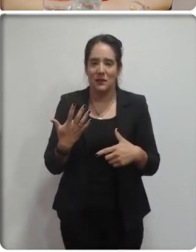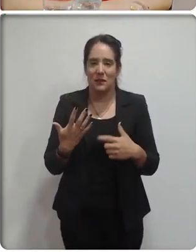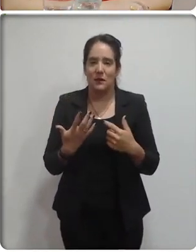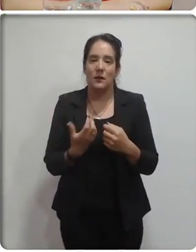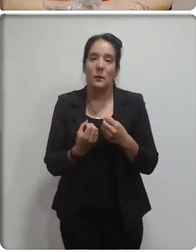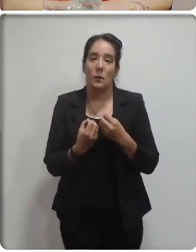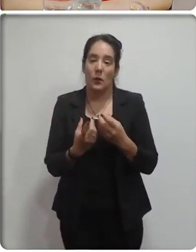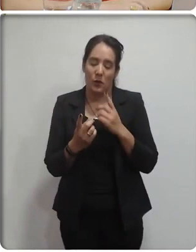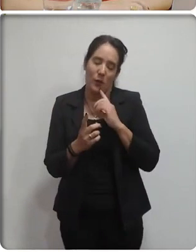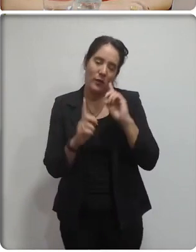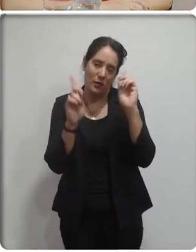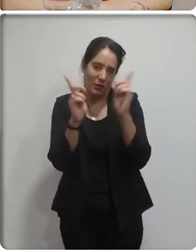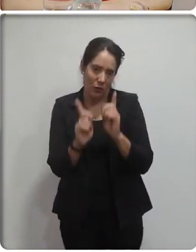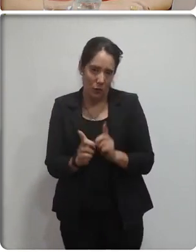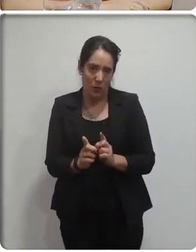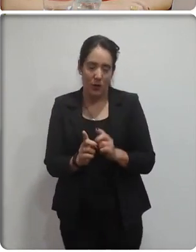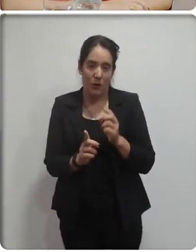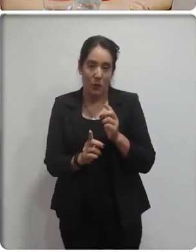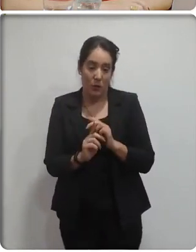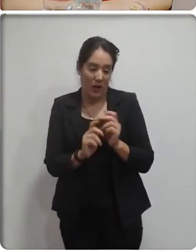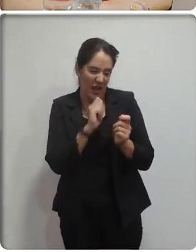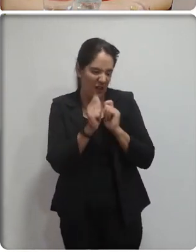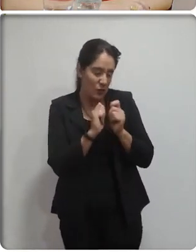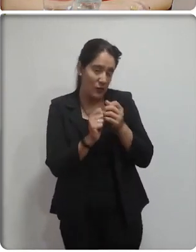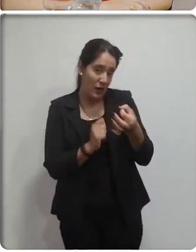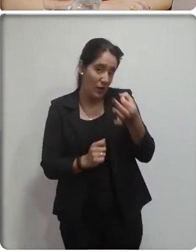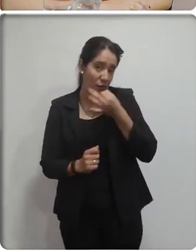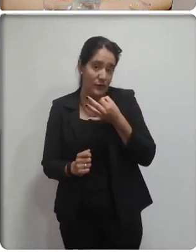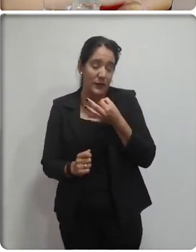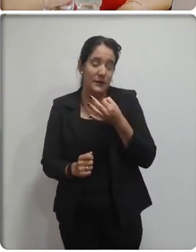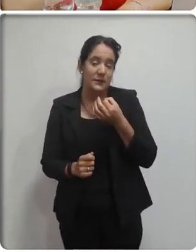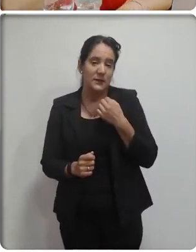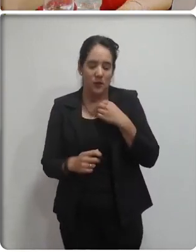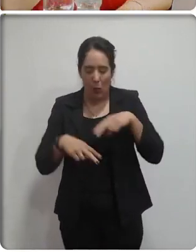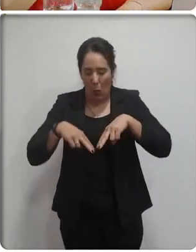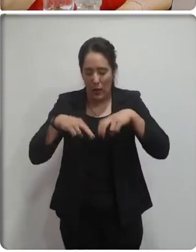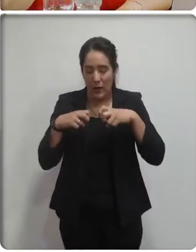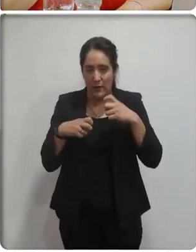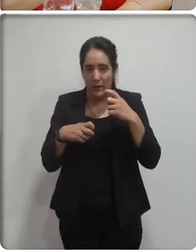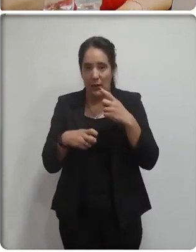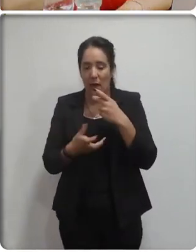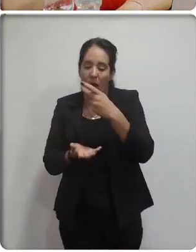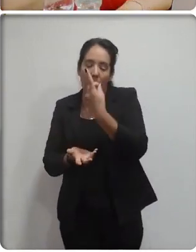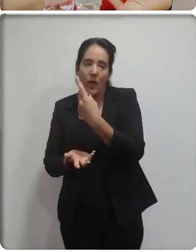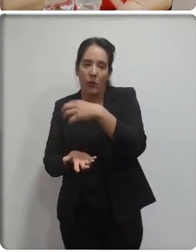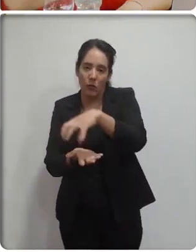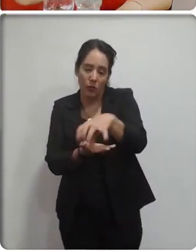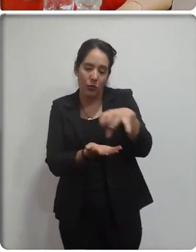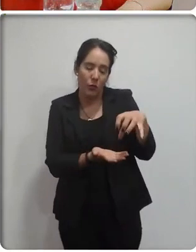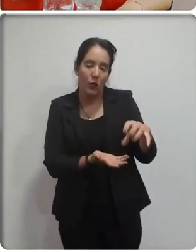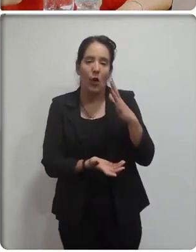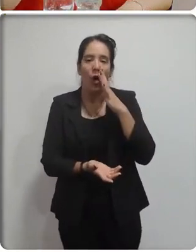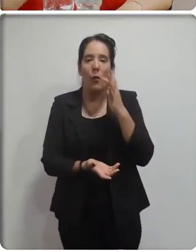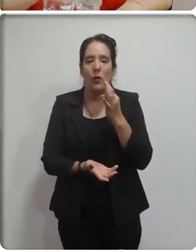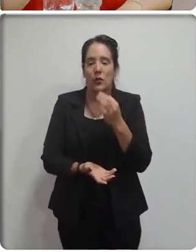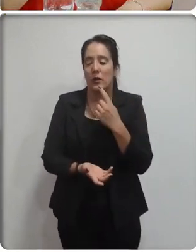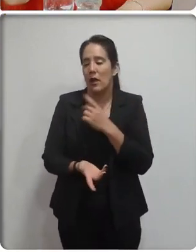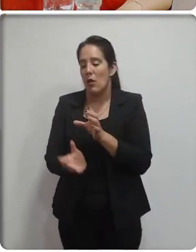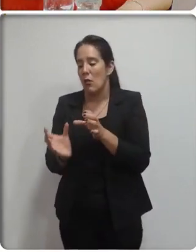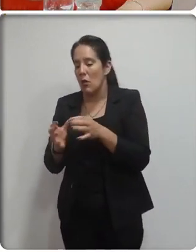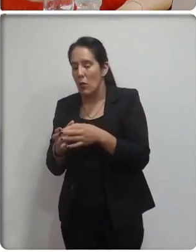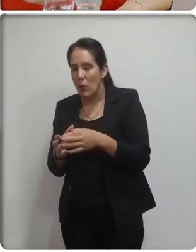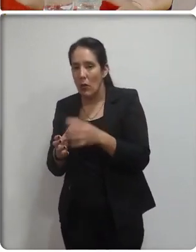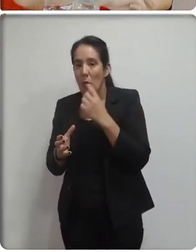en forma resumida, porque ellos en realidad lo que hicieron es el análisis por unidad, o sea, oportunidades de mejora de la unidad